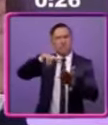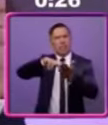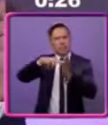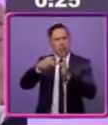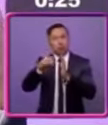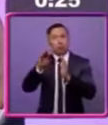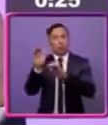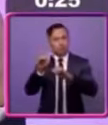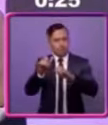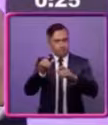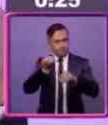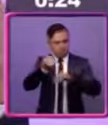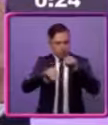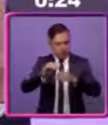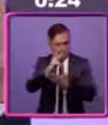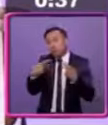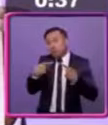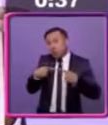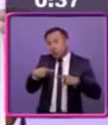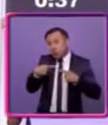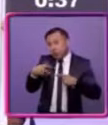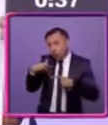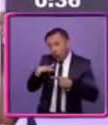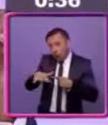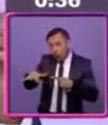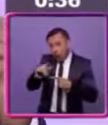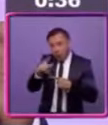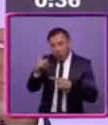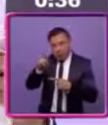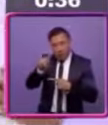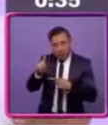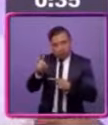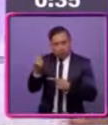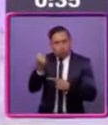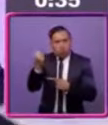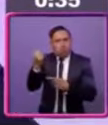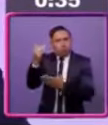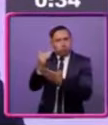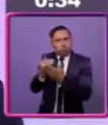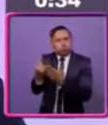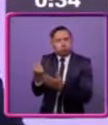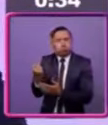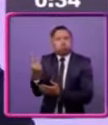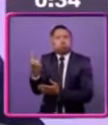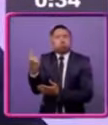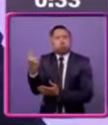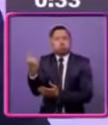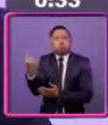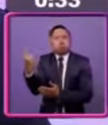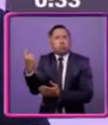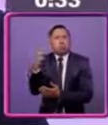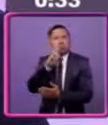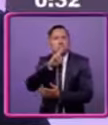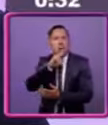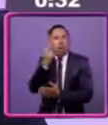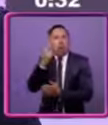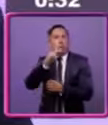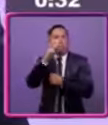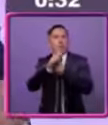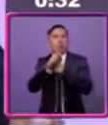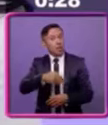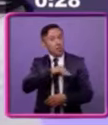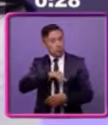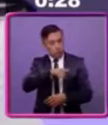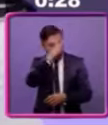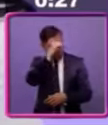podamos ser incisivos así como tú eres aquí en nuestro noticiero de 1tb y empujar a que te digan las cosas no